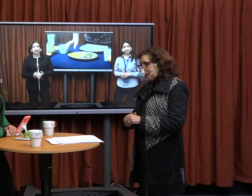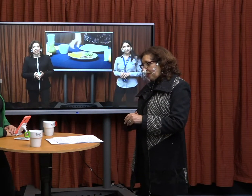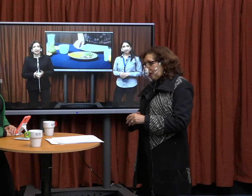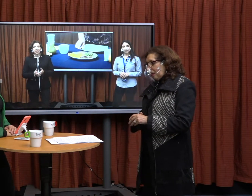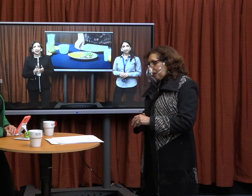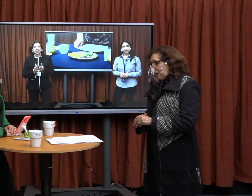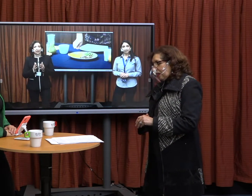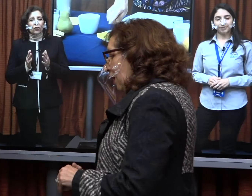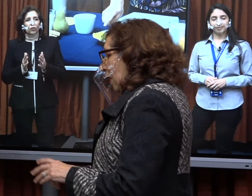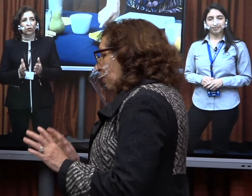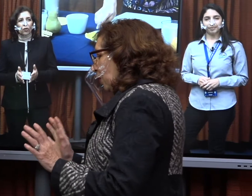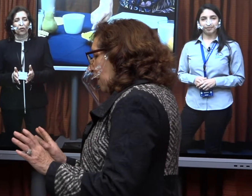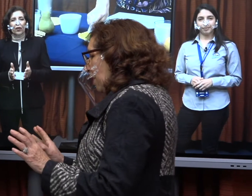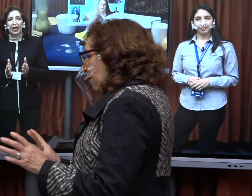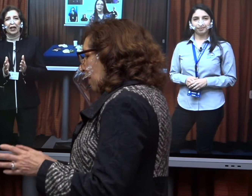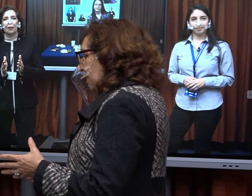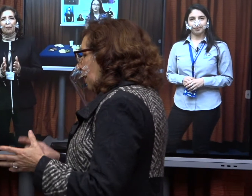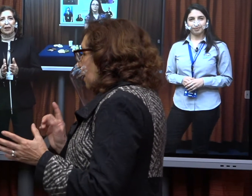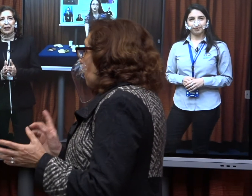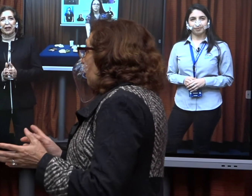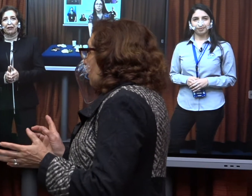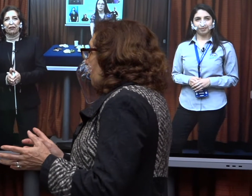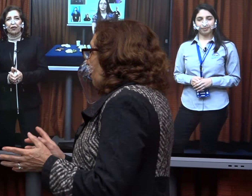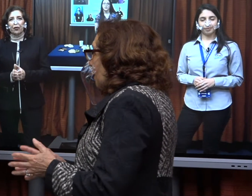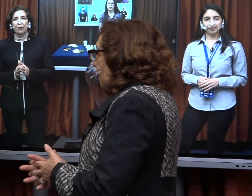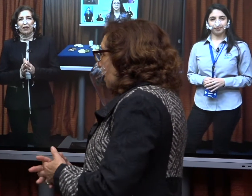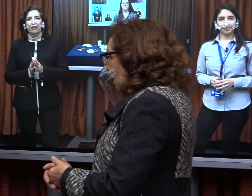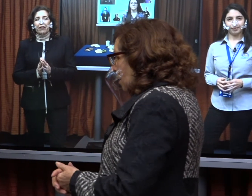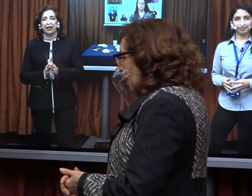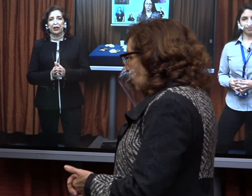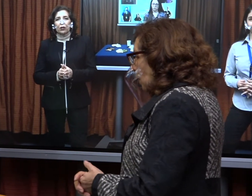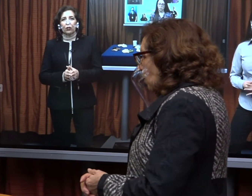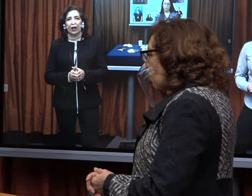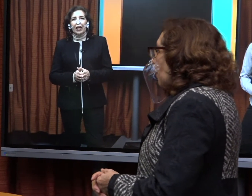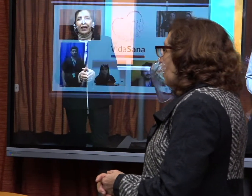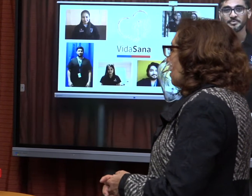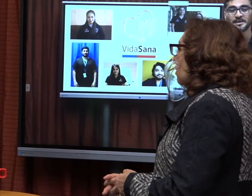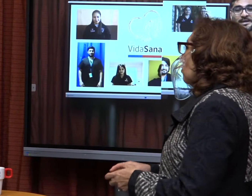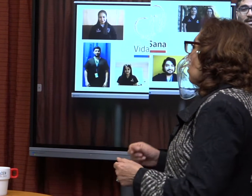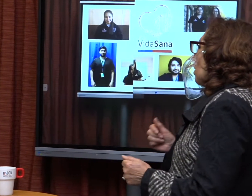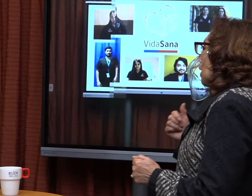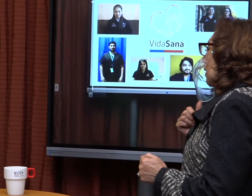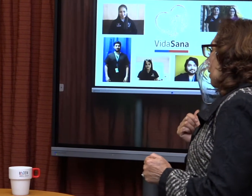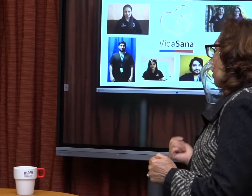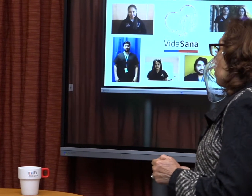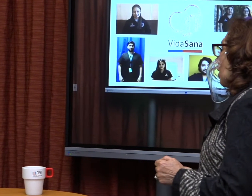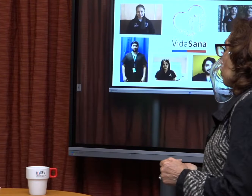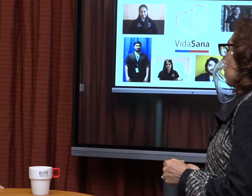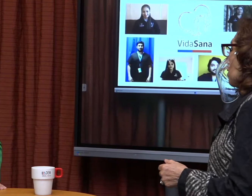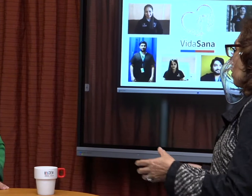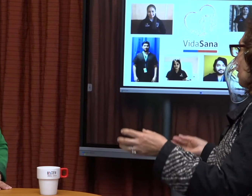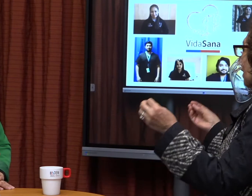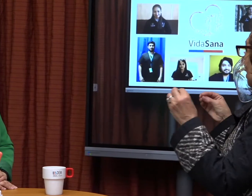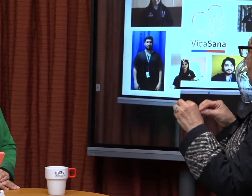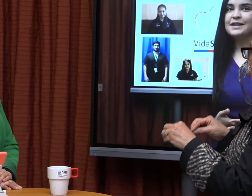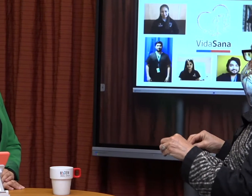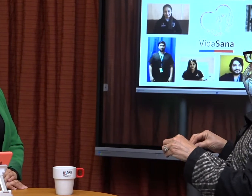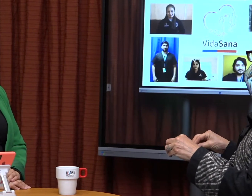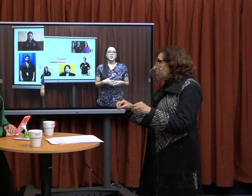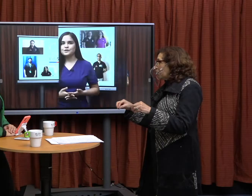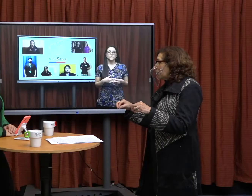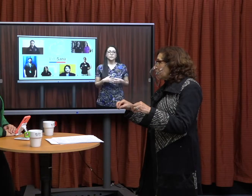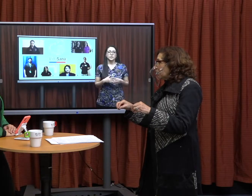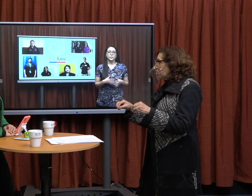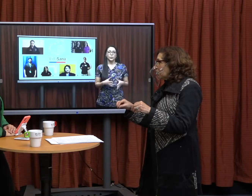jueves. El programa va a realizar un tamizaje de malnutrición por exceso a través de una nutricionista que el